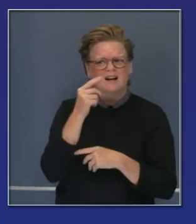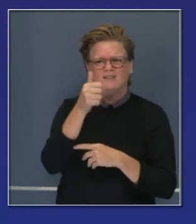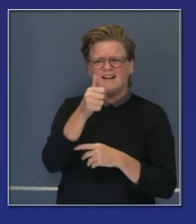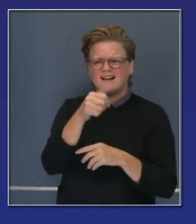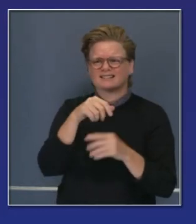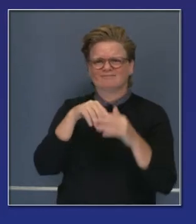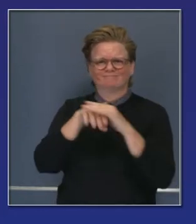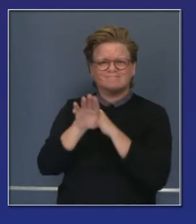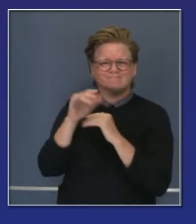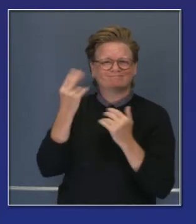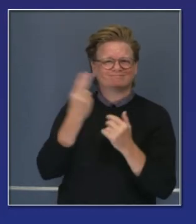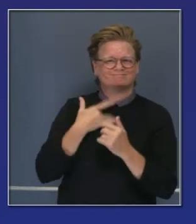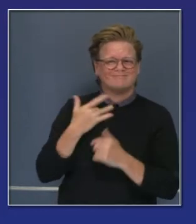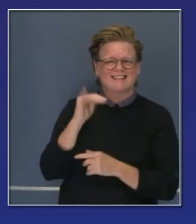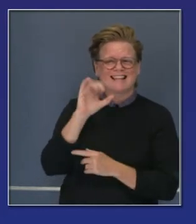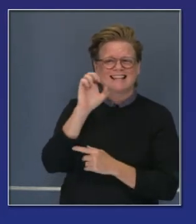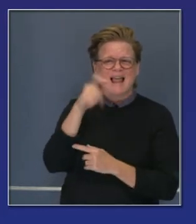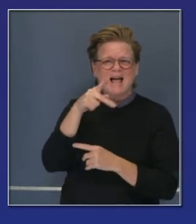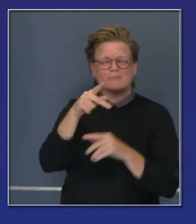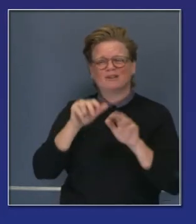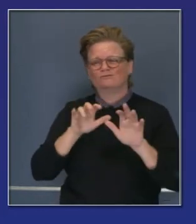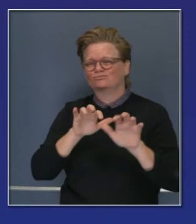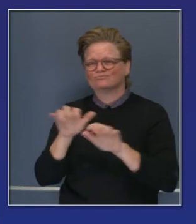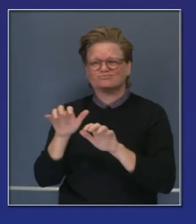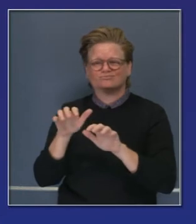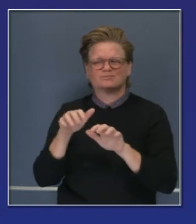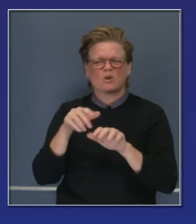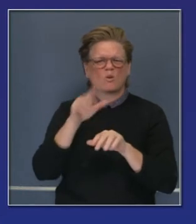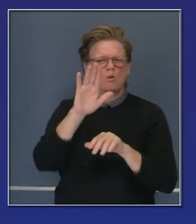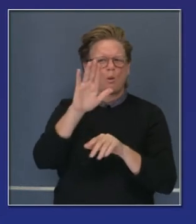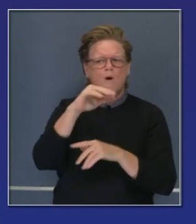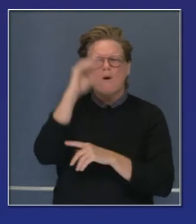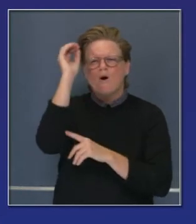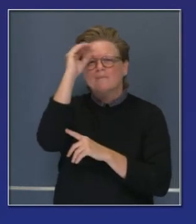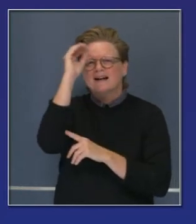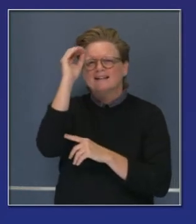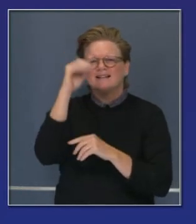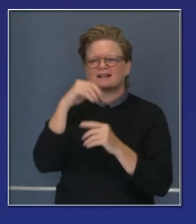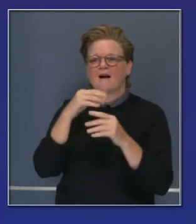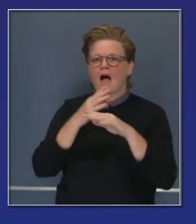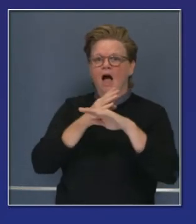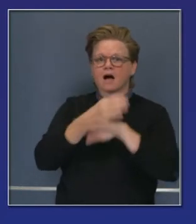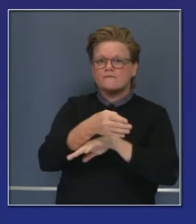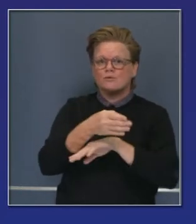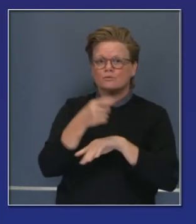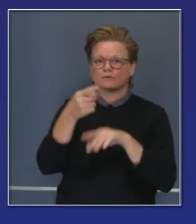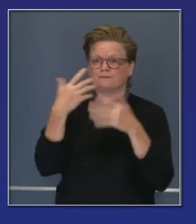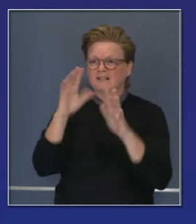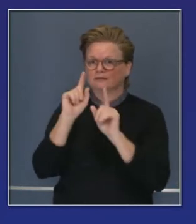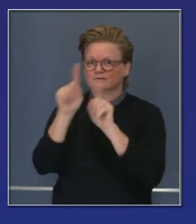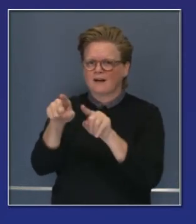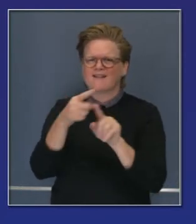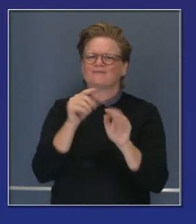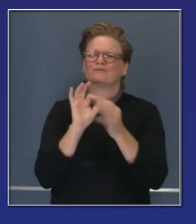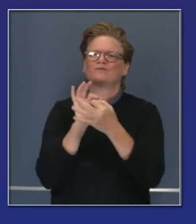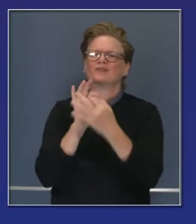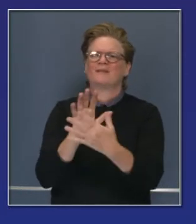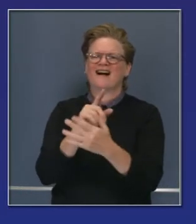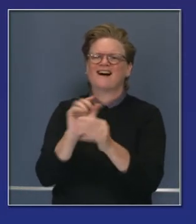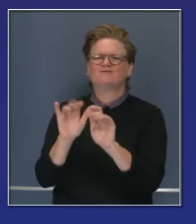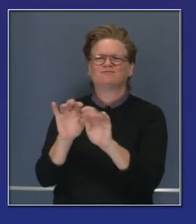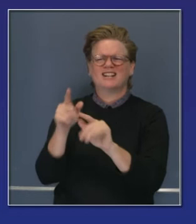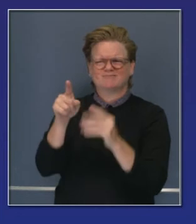en las reseñas que han visto en Yelp, pero sino también la validación sobre salud y salubridad, no solo la